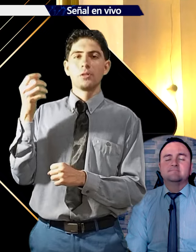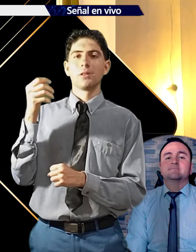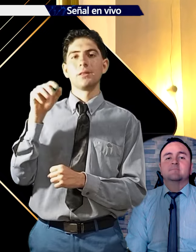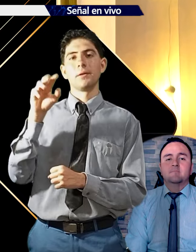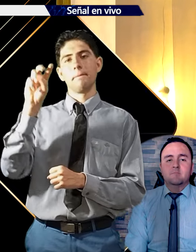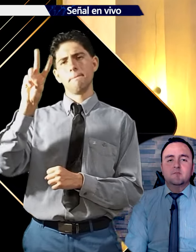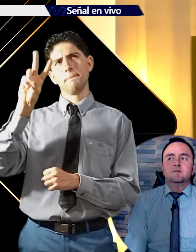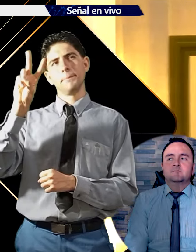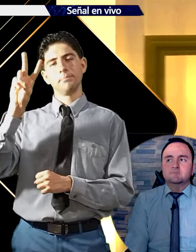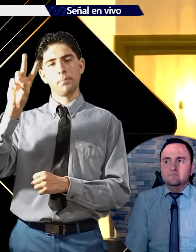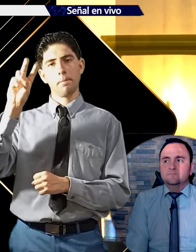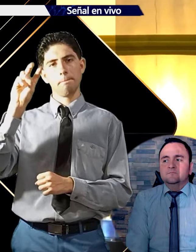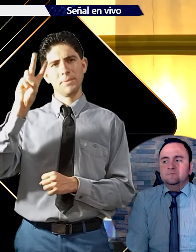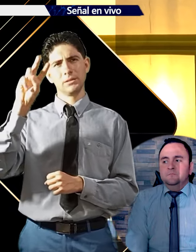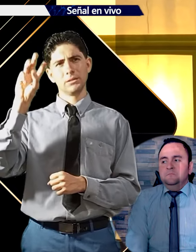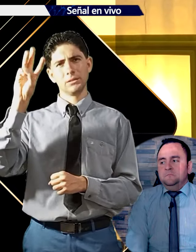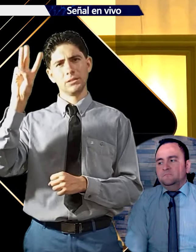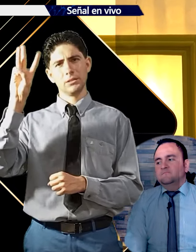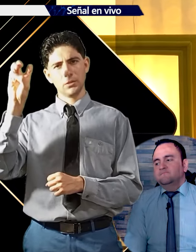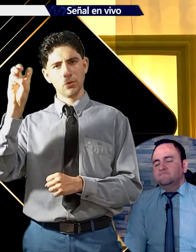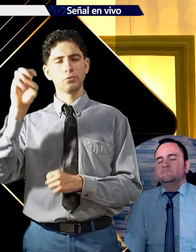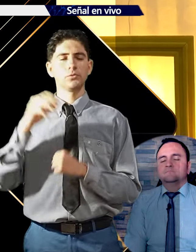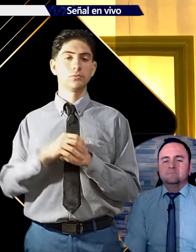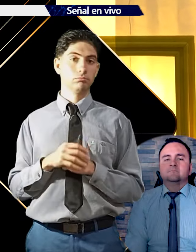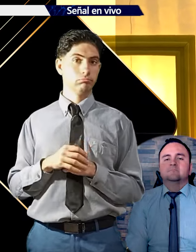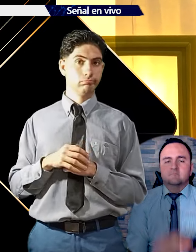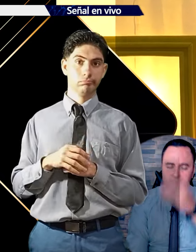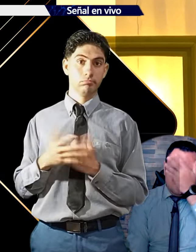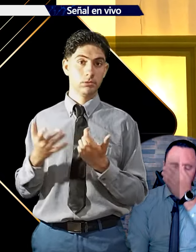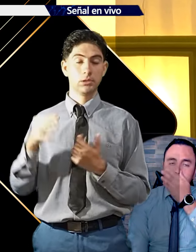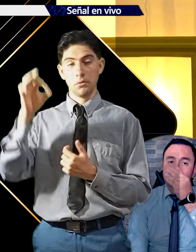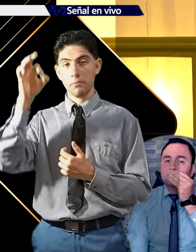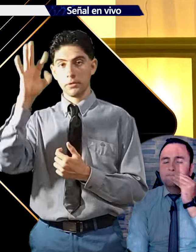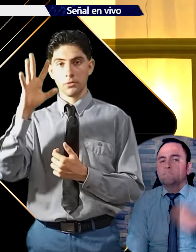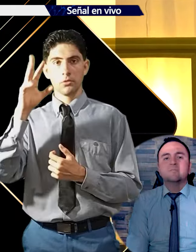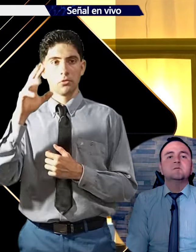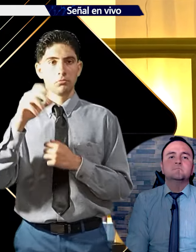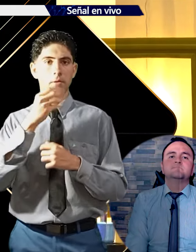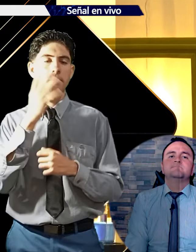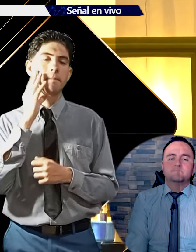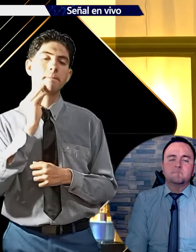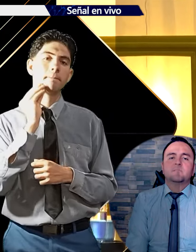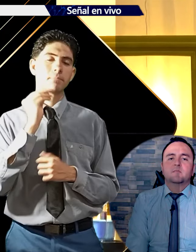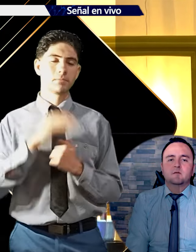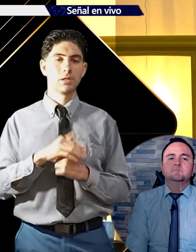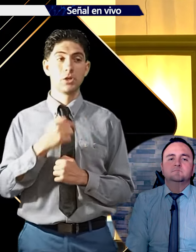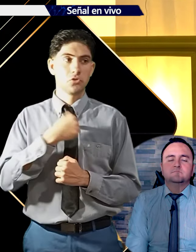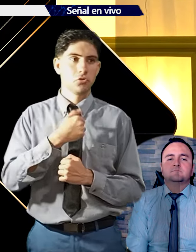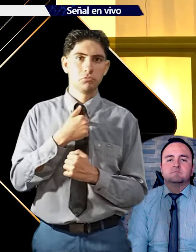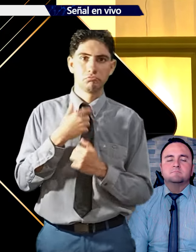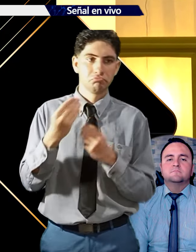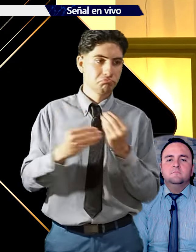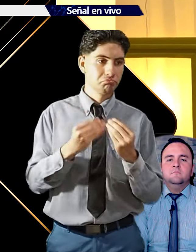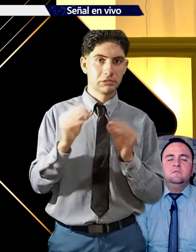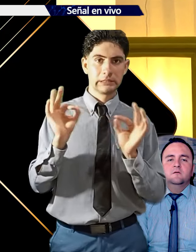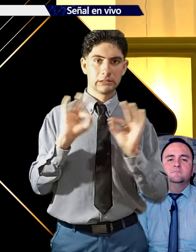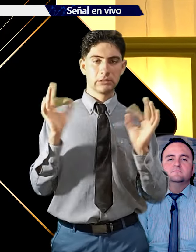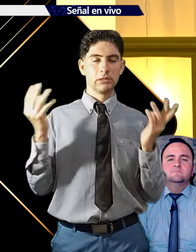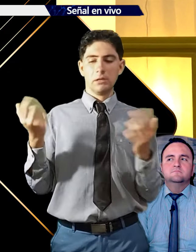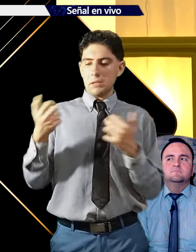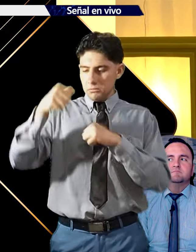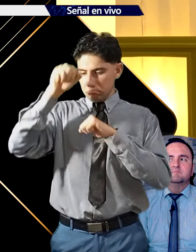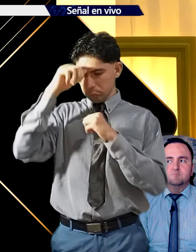llegar? Además ella no es predicadora, ella no es líder de escuela dominical, ella no está en los jóvenes. De verdad, hermano, yo no hacía nada, yo no mataba